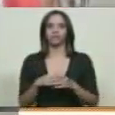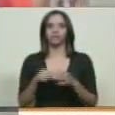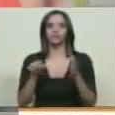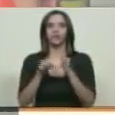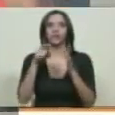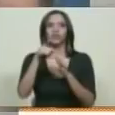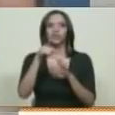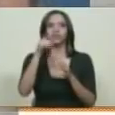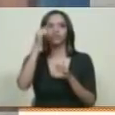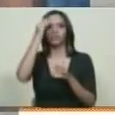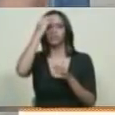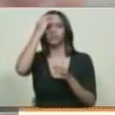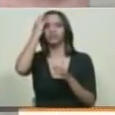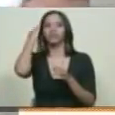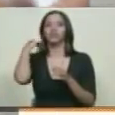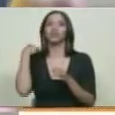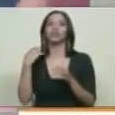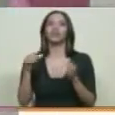supermercados.